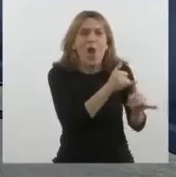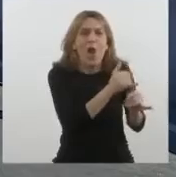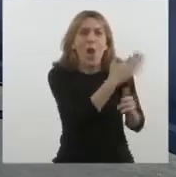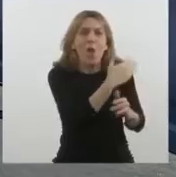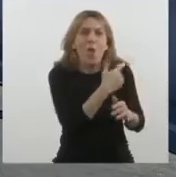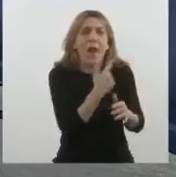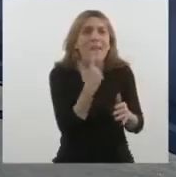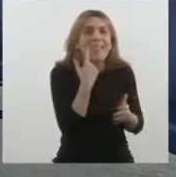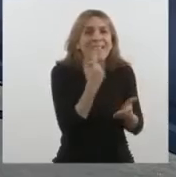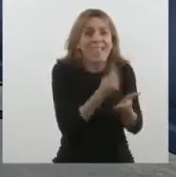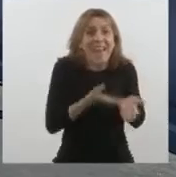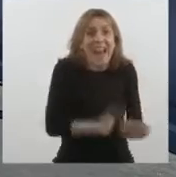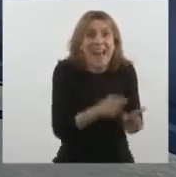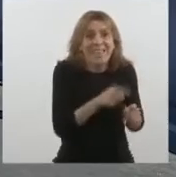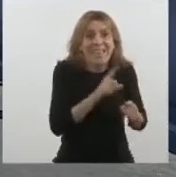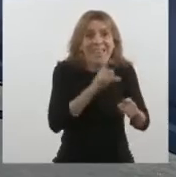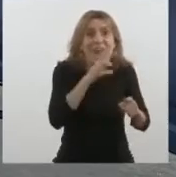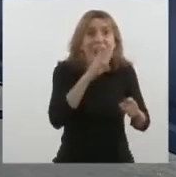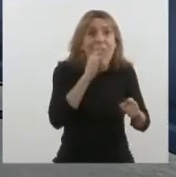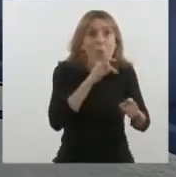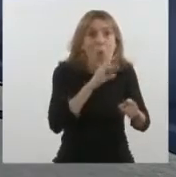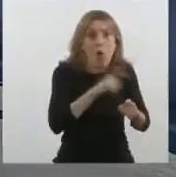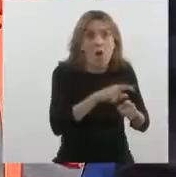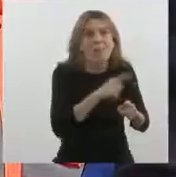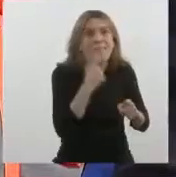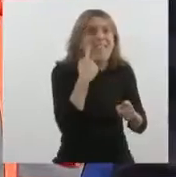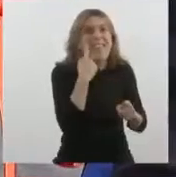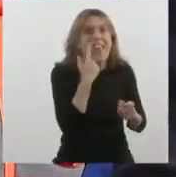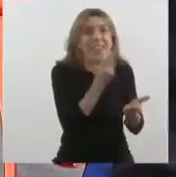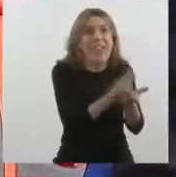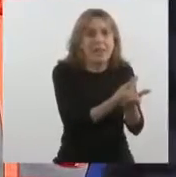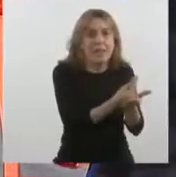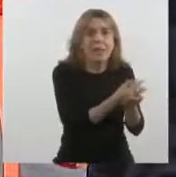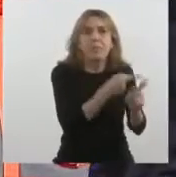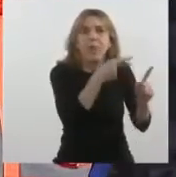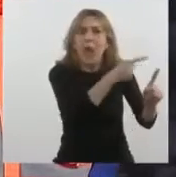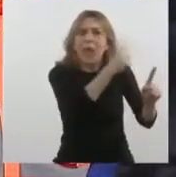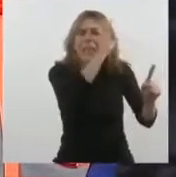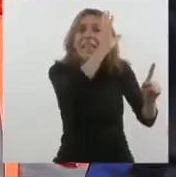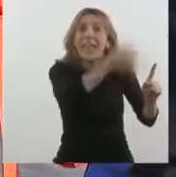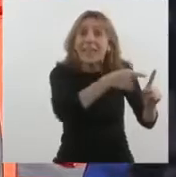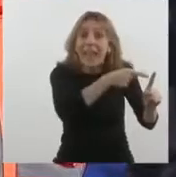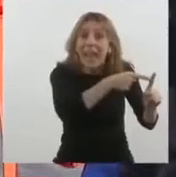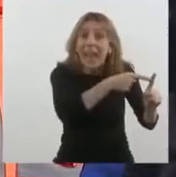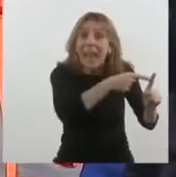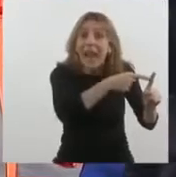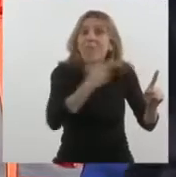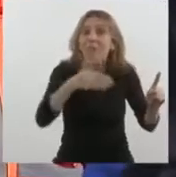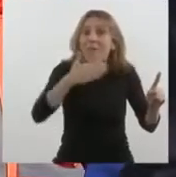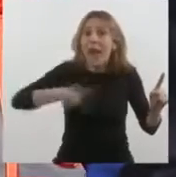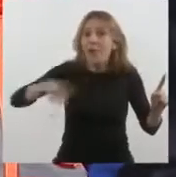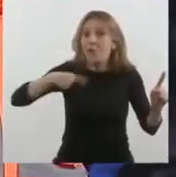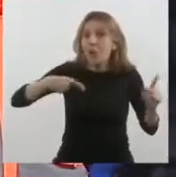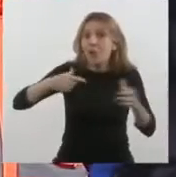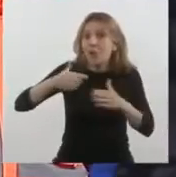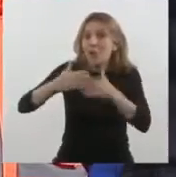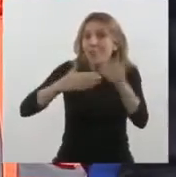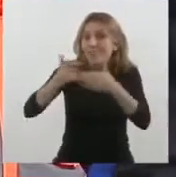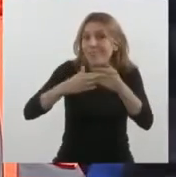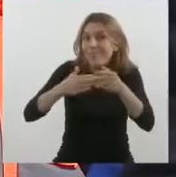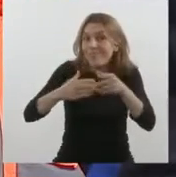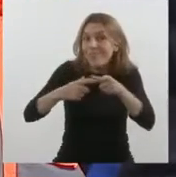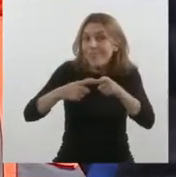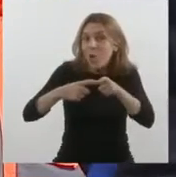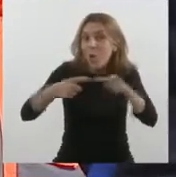ciudad, y él cuando se enteró de esto, me dijo, vos no sabés las veces que